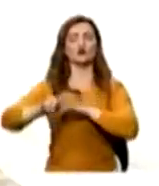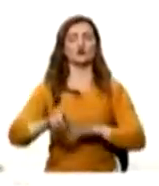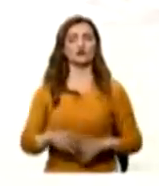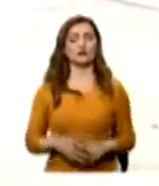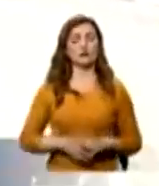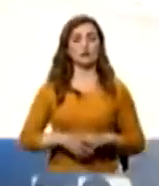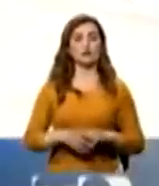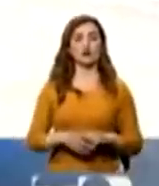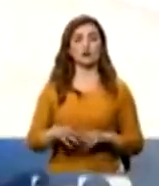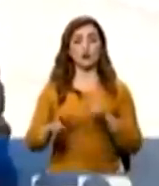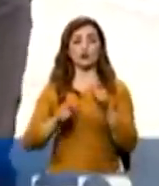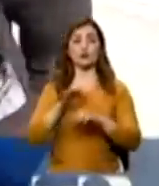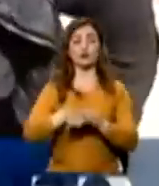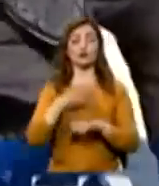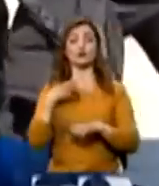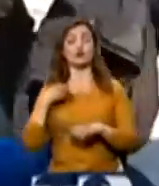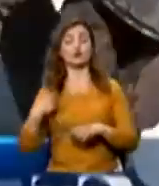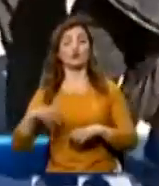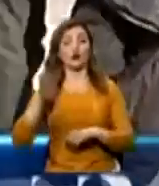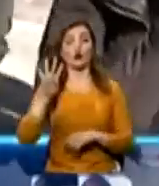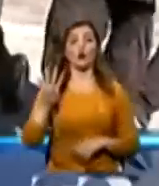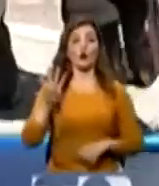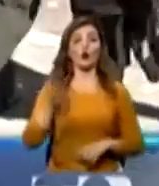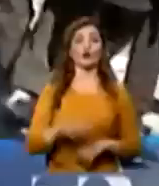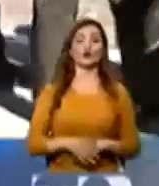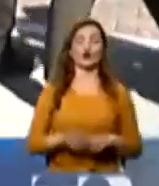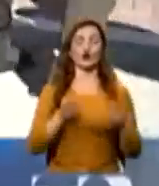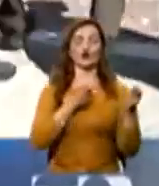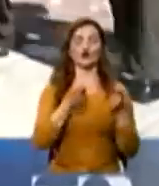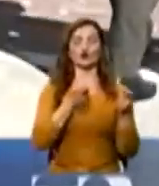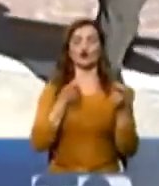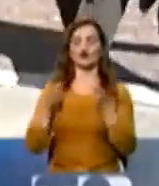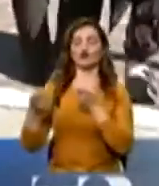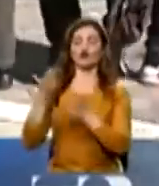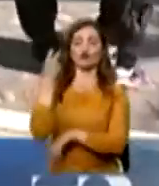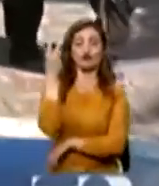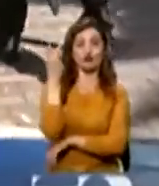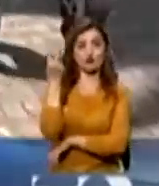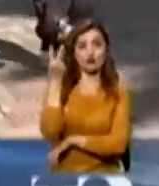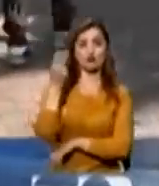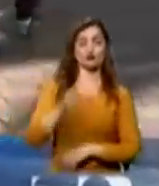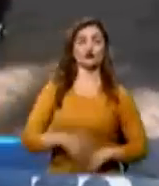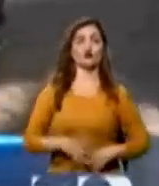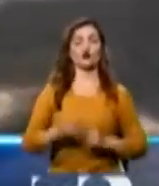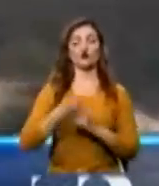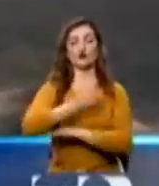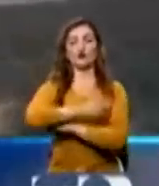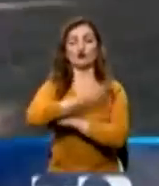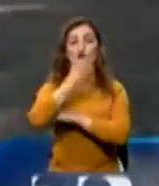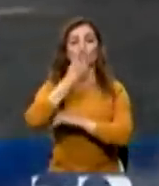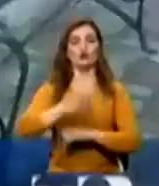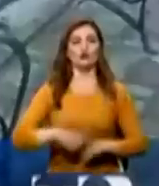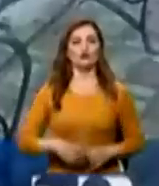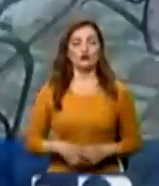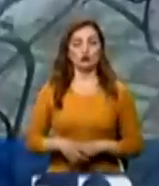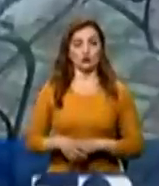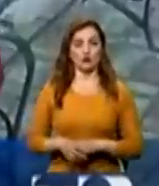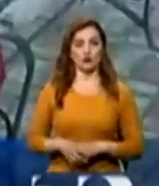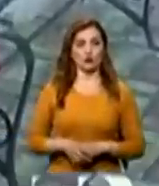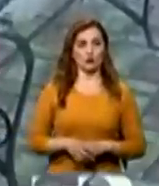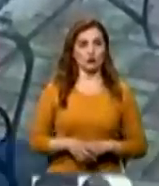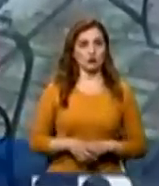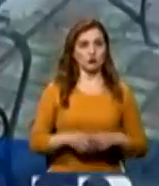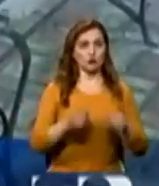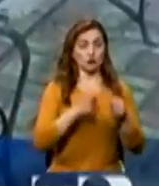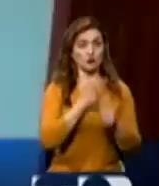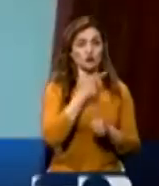Un total de 4 personas fueron detenidas como parte de 2 operativos realizados en los últimos días. En el primero de